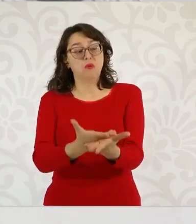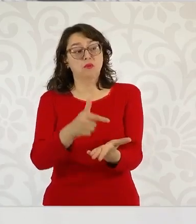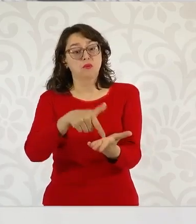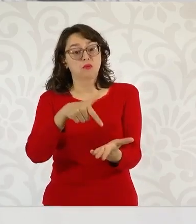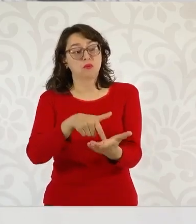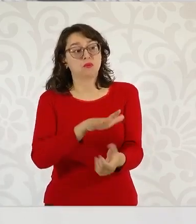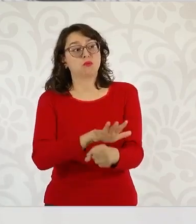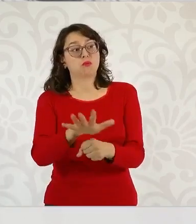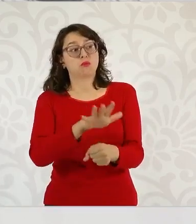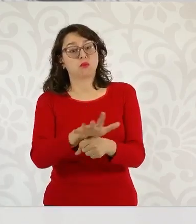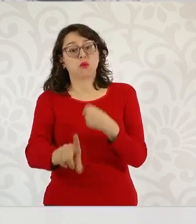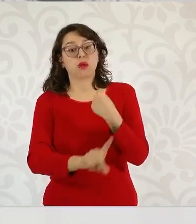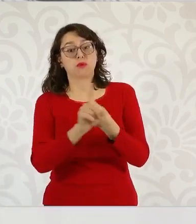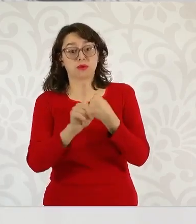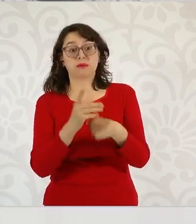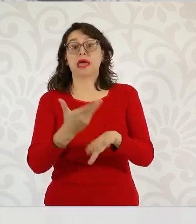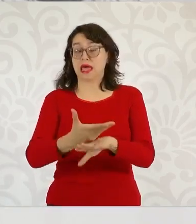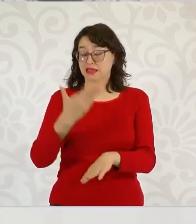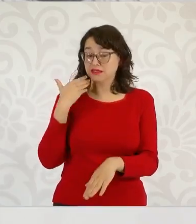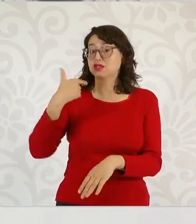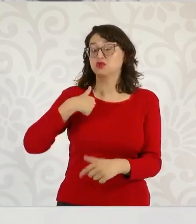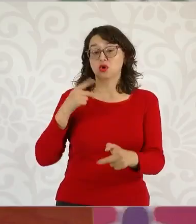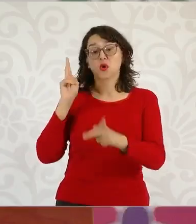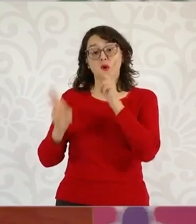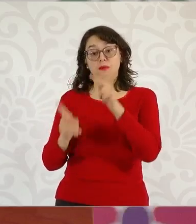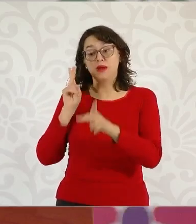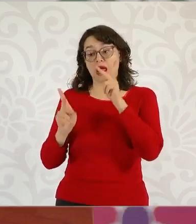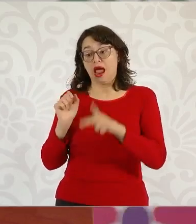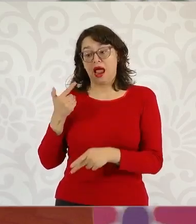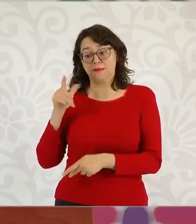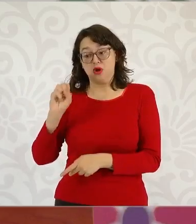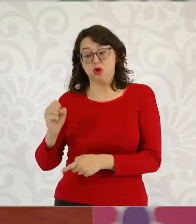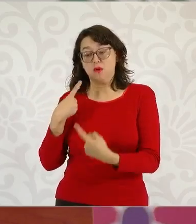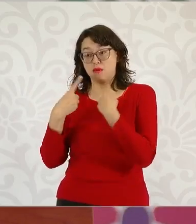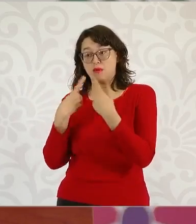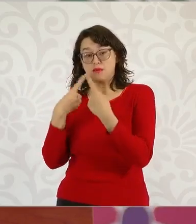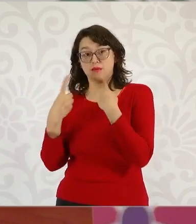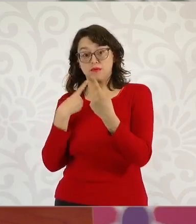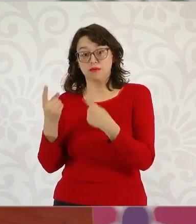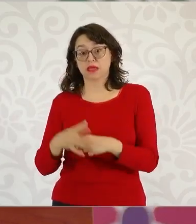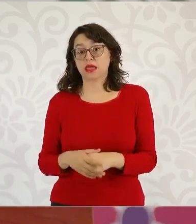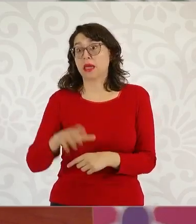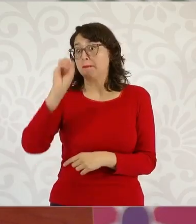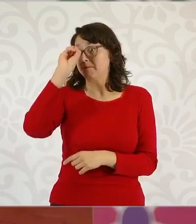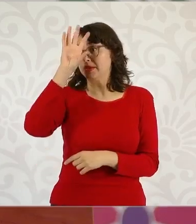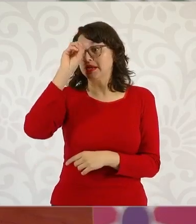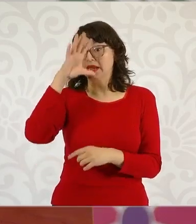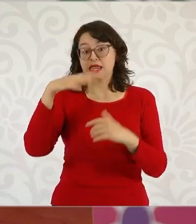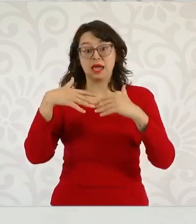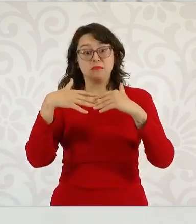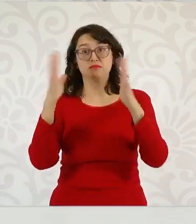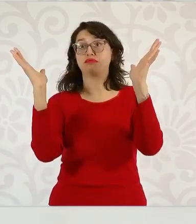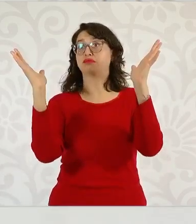y lo platiqué en su momento con el presidente López Obrador, cualquier minería a cielo abierto implicaba prohibir, por ejemplo, minas